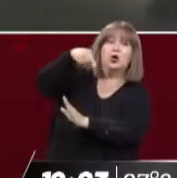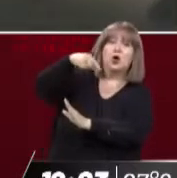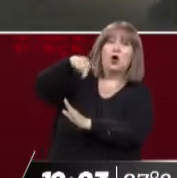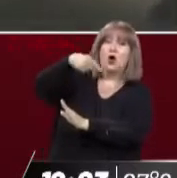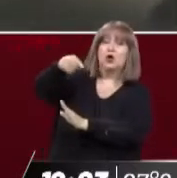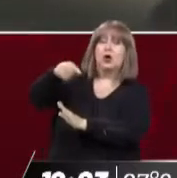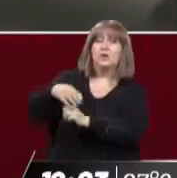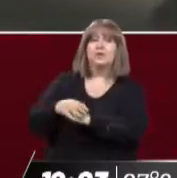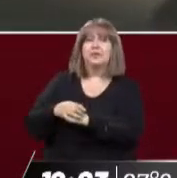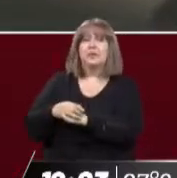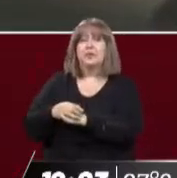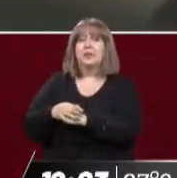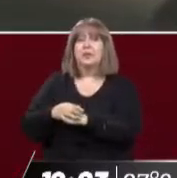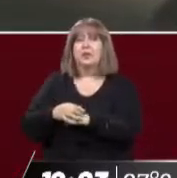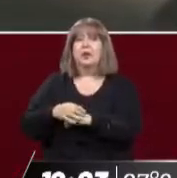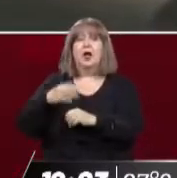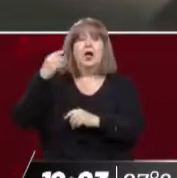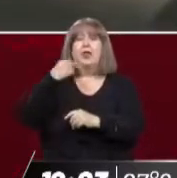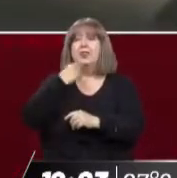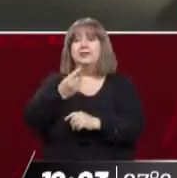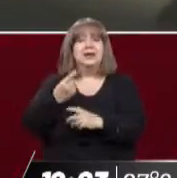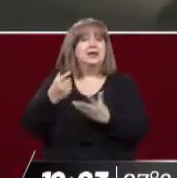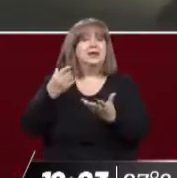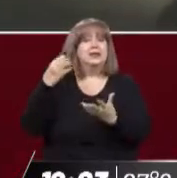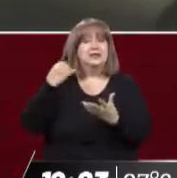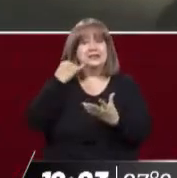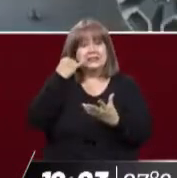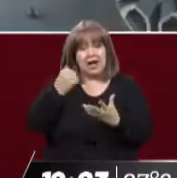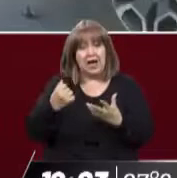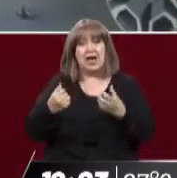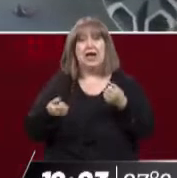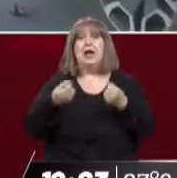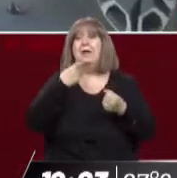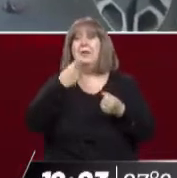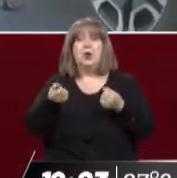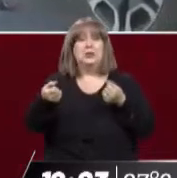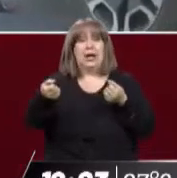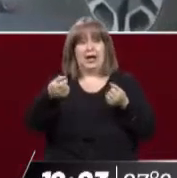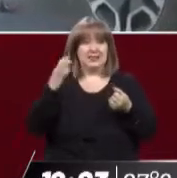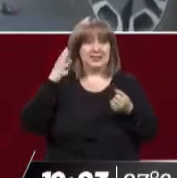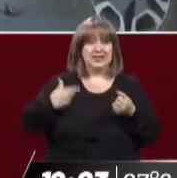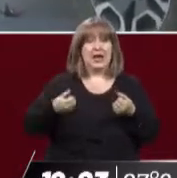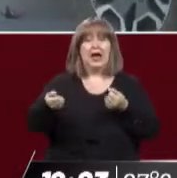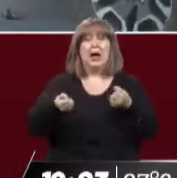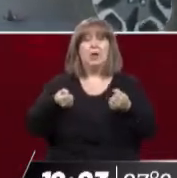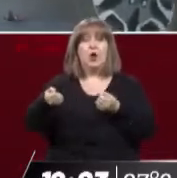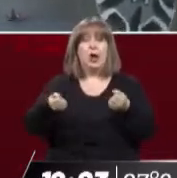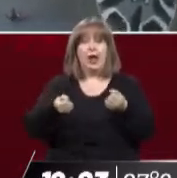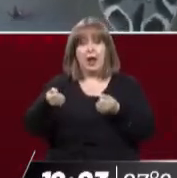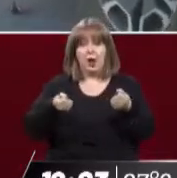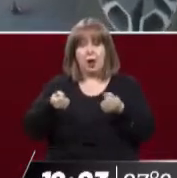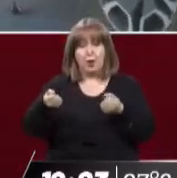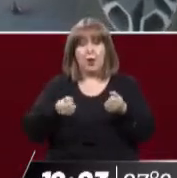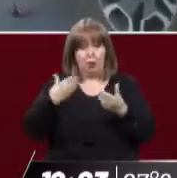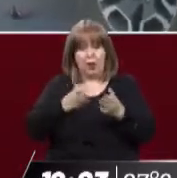desesperación... Gise, no tenía opción, Gise, porque estaba rodeado de autos. Claro. ¿Cómo estás? Te pregunto. ¿Estabas acá